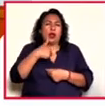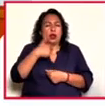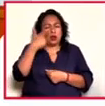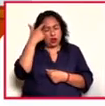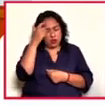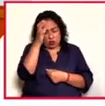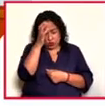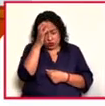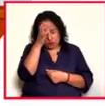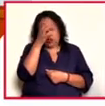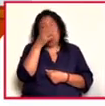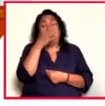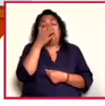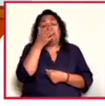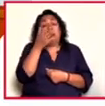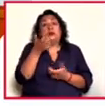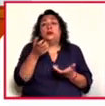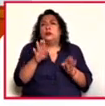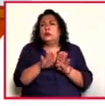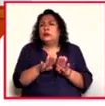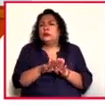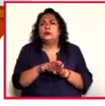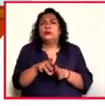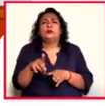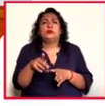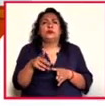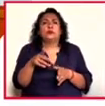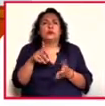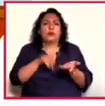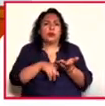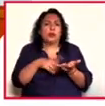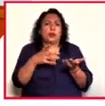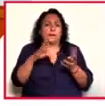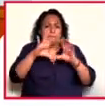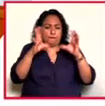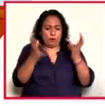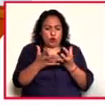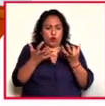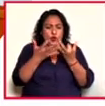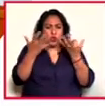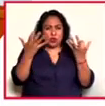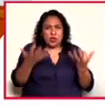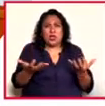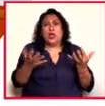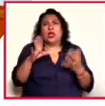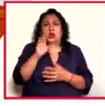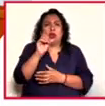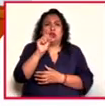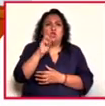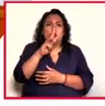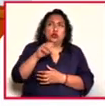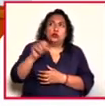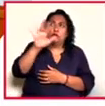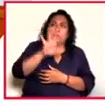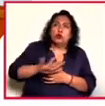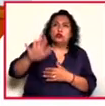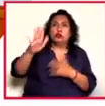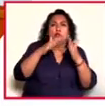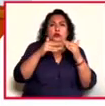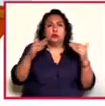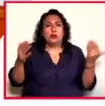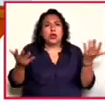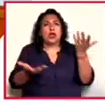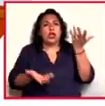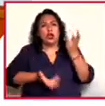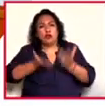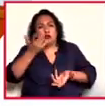y del arraigo con el planeta, con la Tierra, con el cosmos, con el mar, con el fuego,